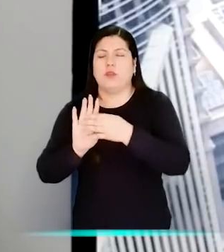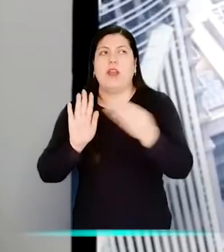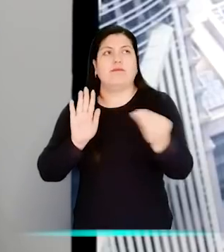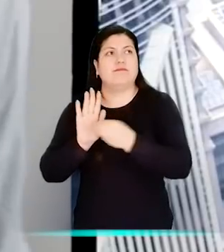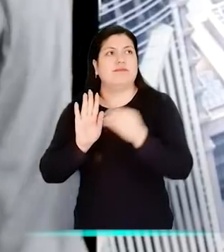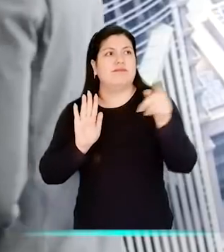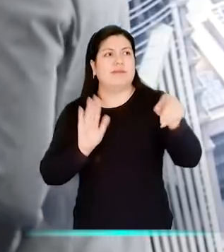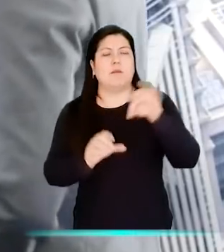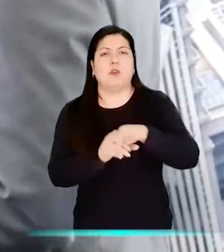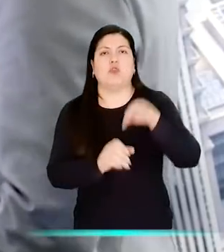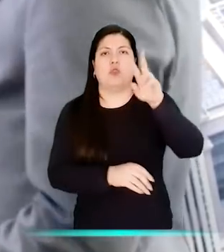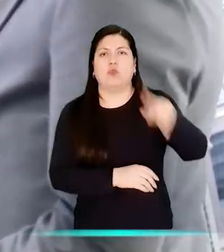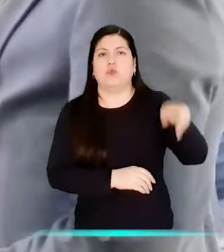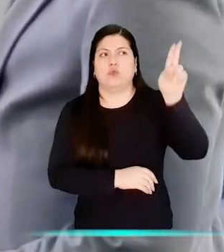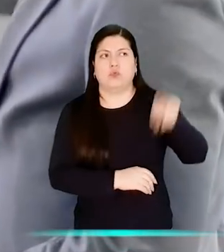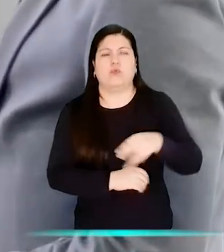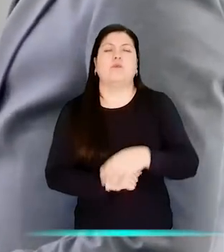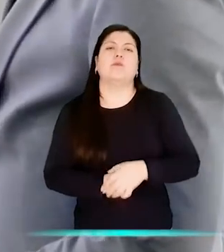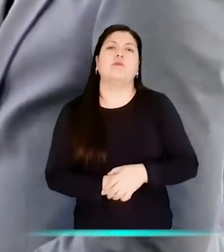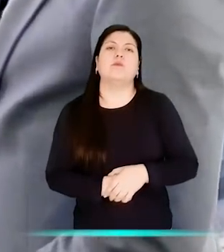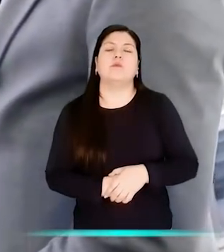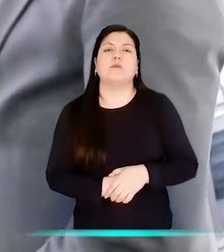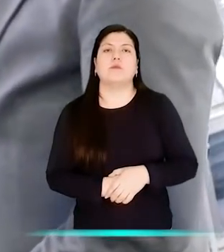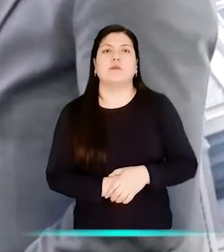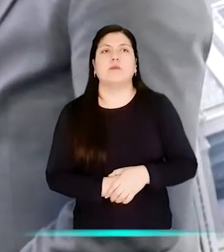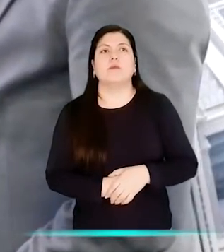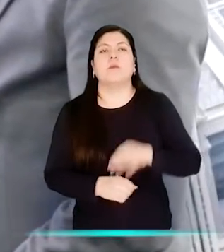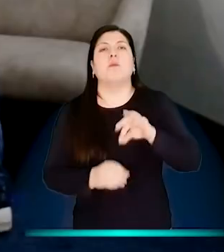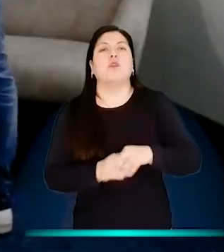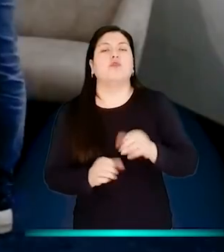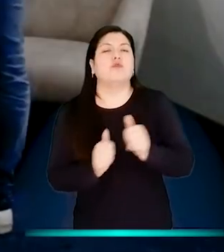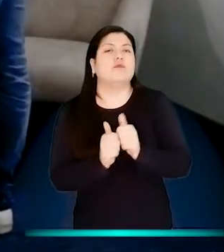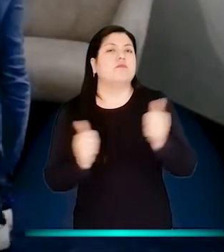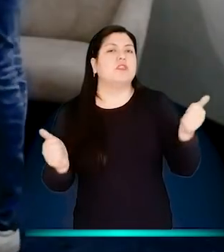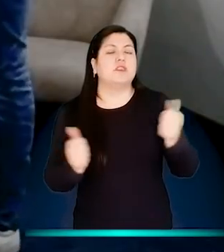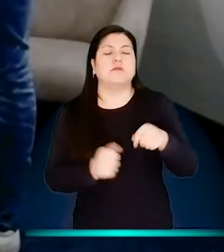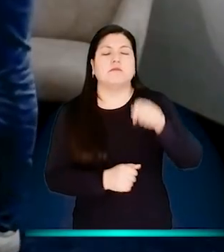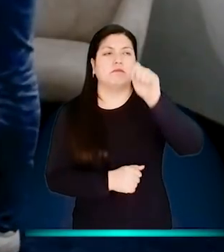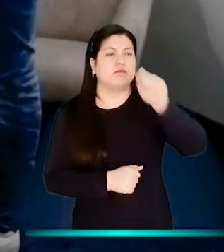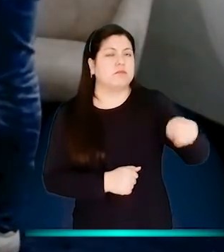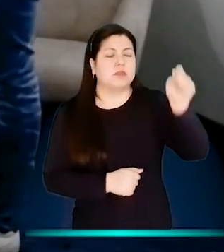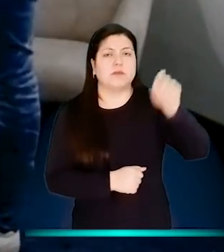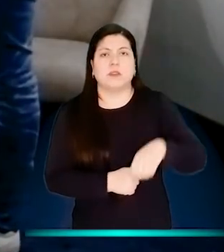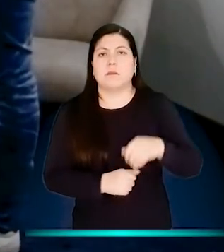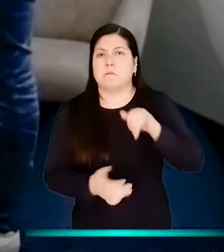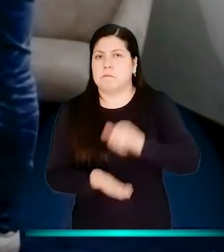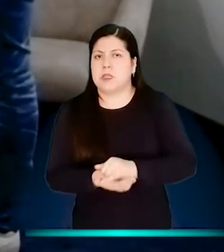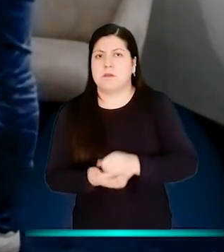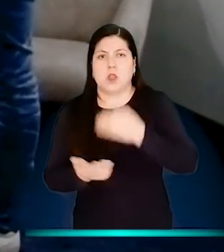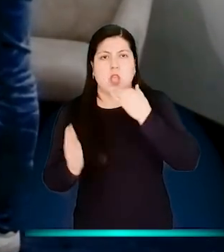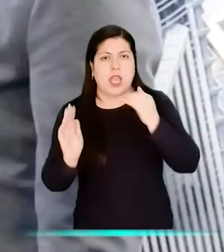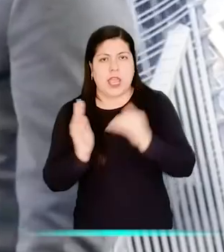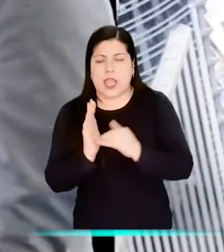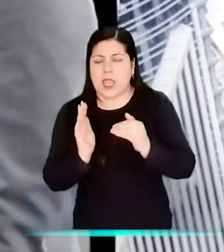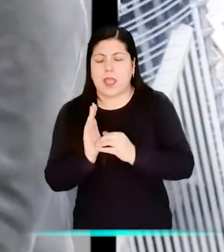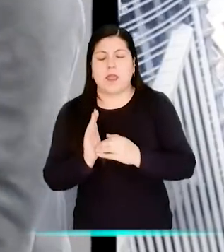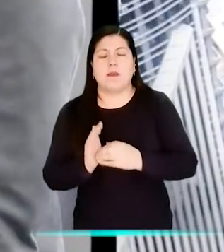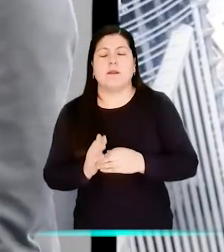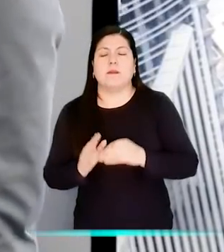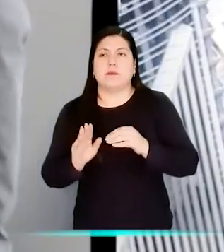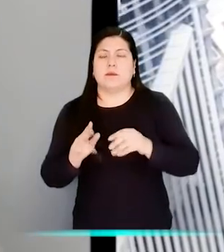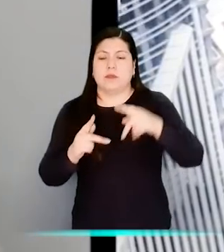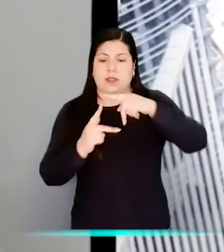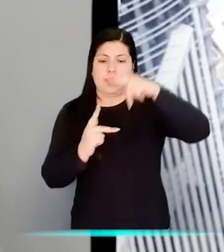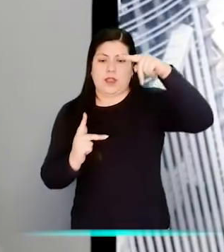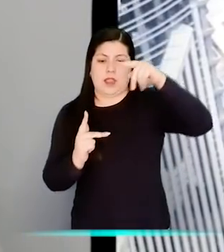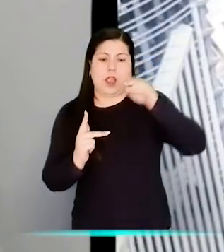en los formularios electorales. Voto nulo también. Voto no marcado, los mismos ejemplos, marco por fuera